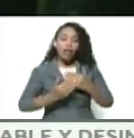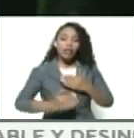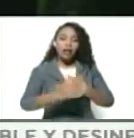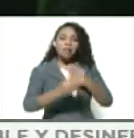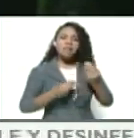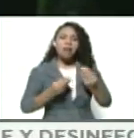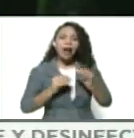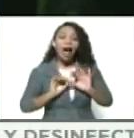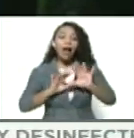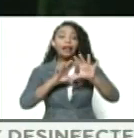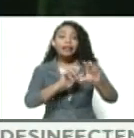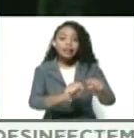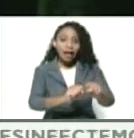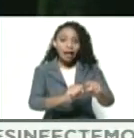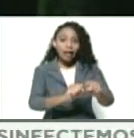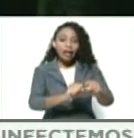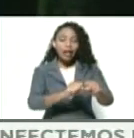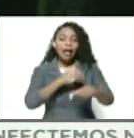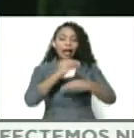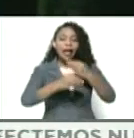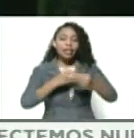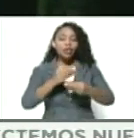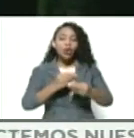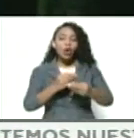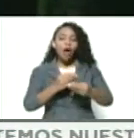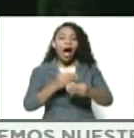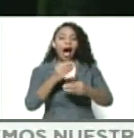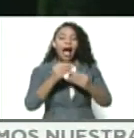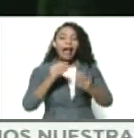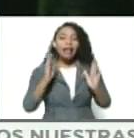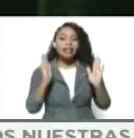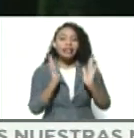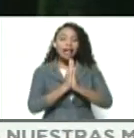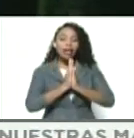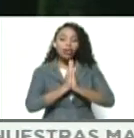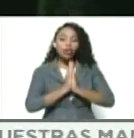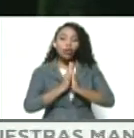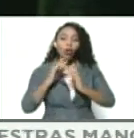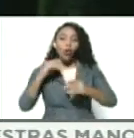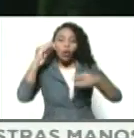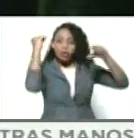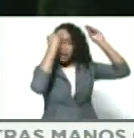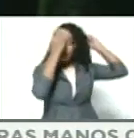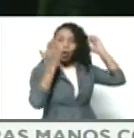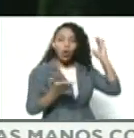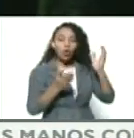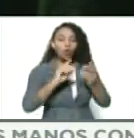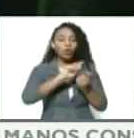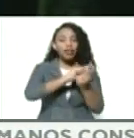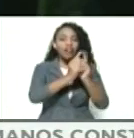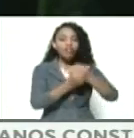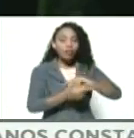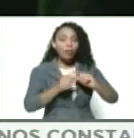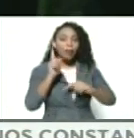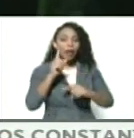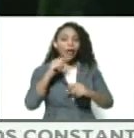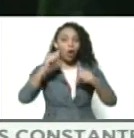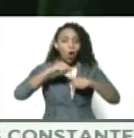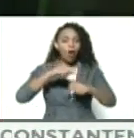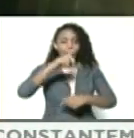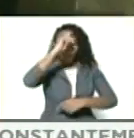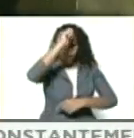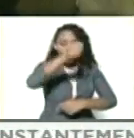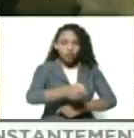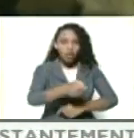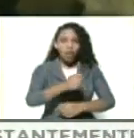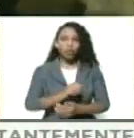para alcanzar la canonización del doctor José Gregorio Hernández, ya que hoy ha sido beatificado.